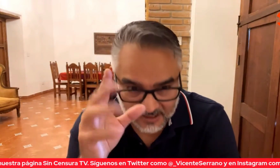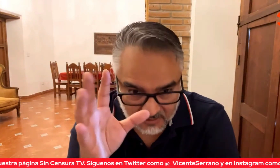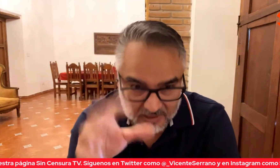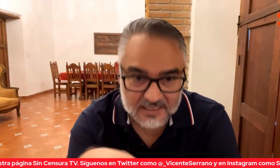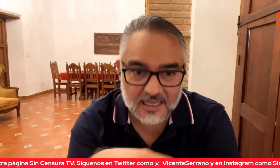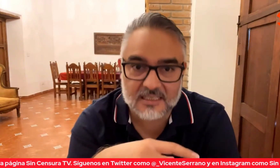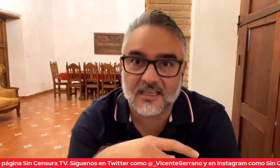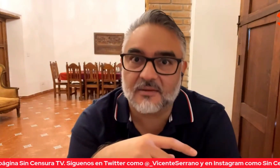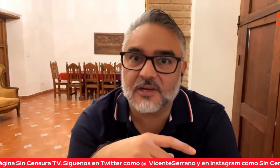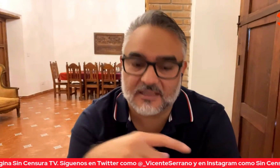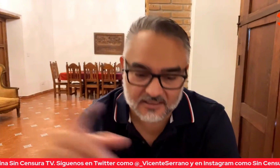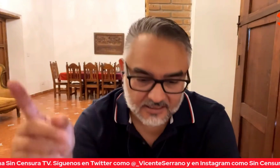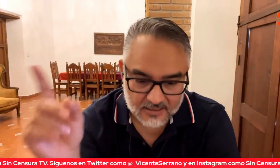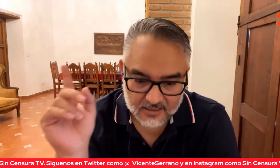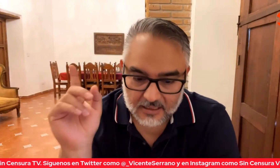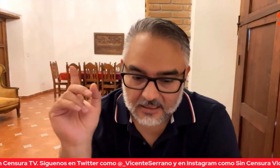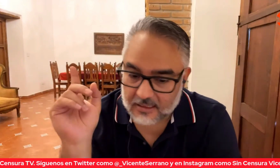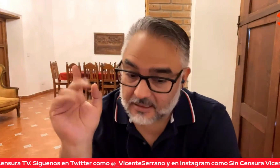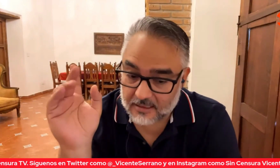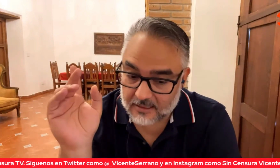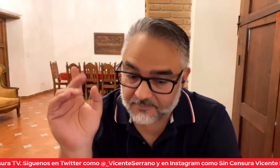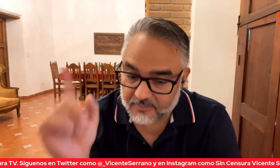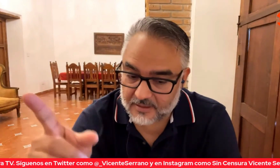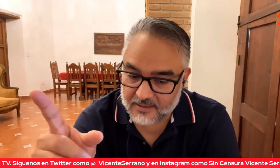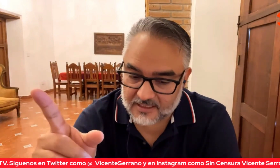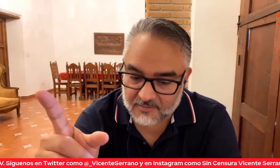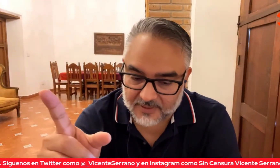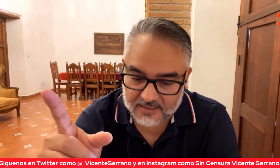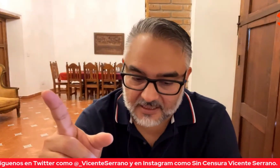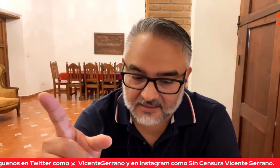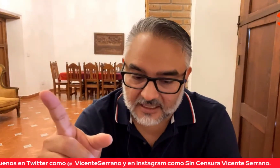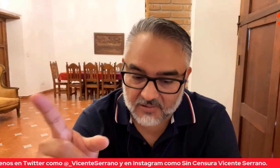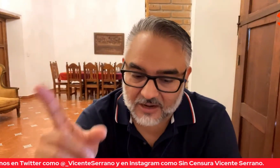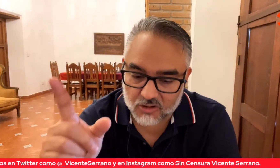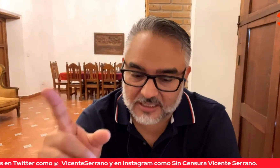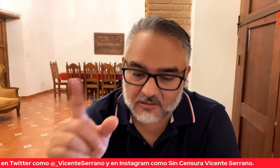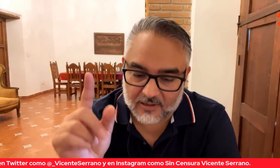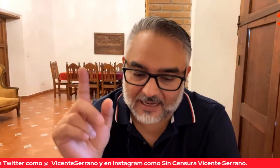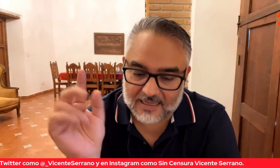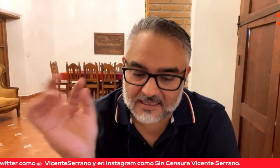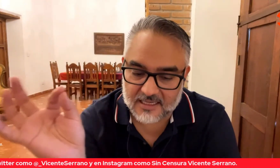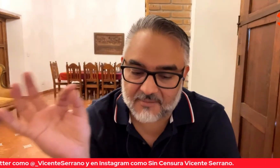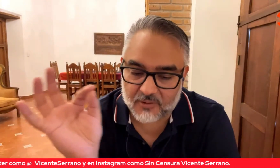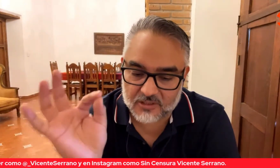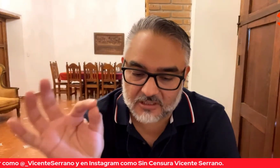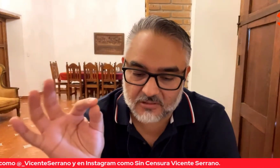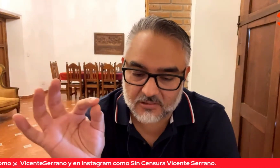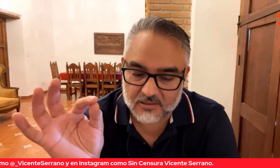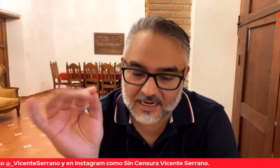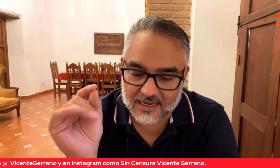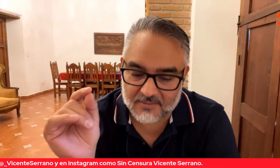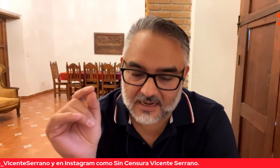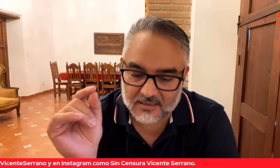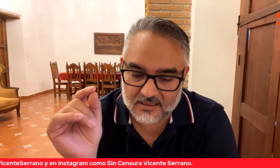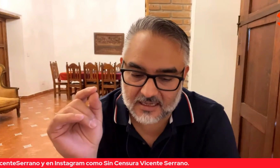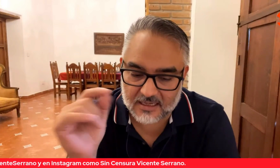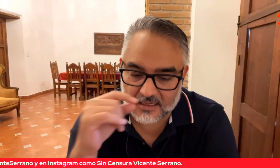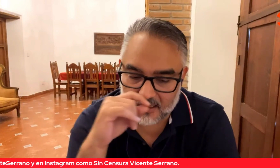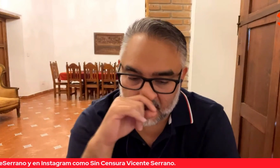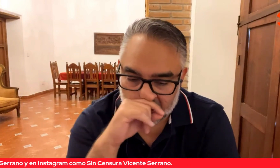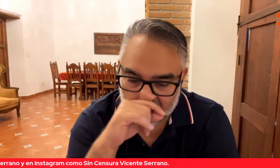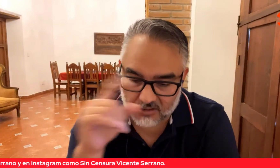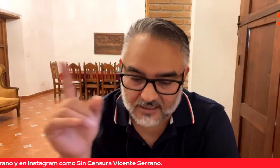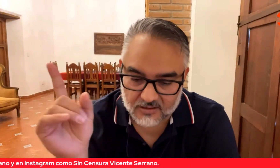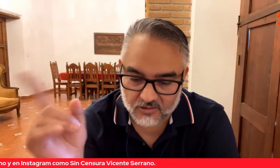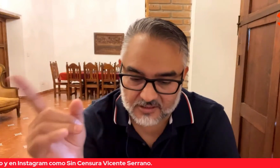y apellidos en esta lista de buitres. Dice el presidente que una cosa es lo que le dicen a Proceso y a Carmen